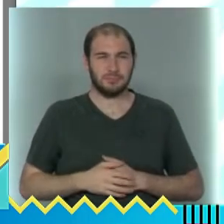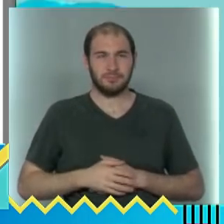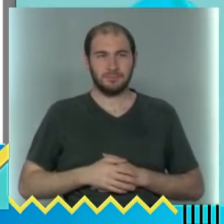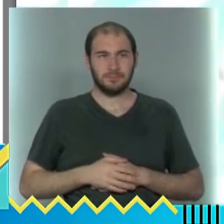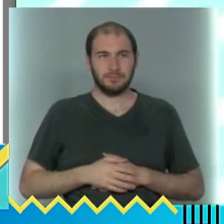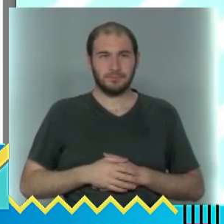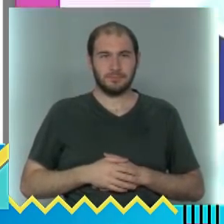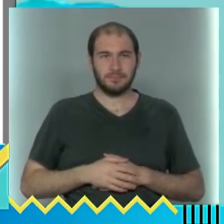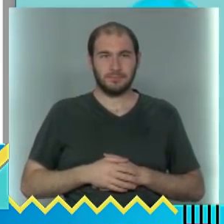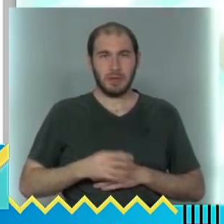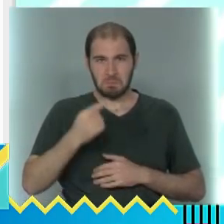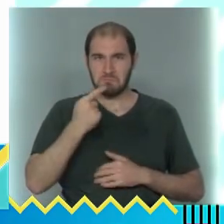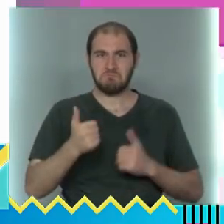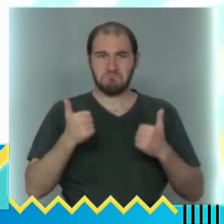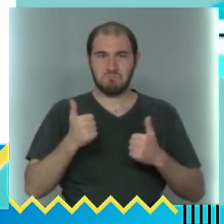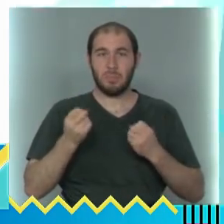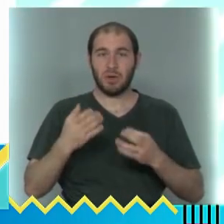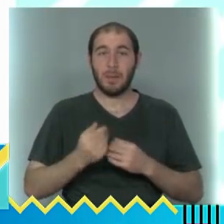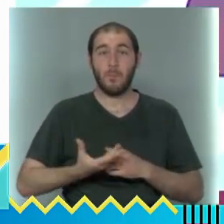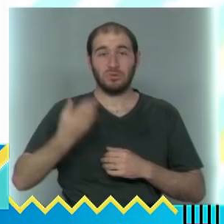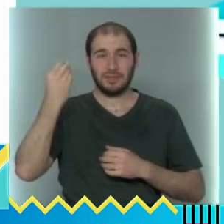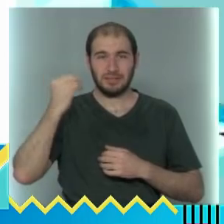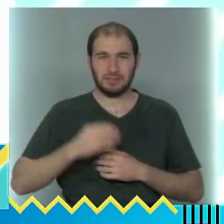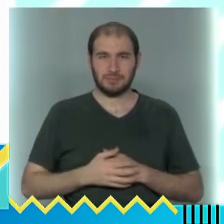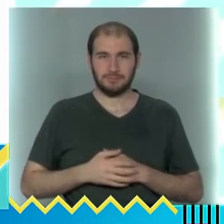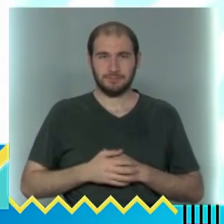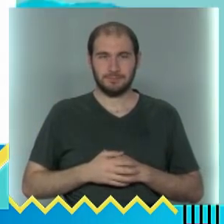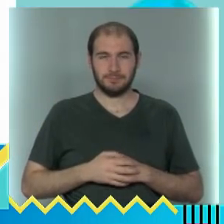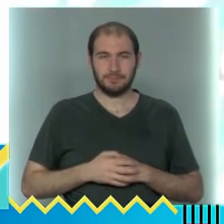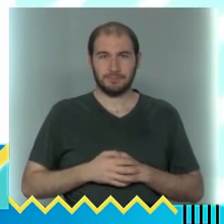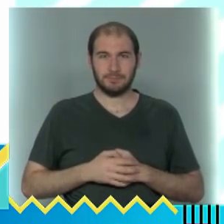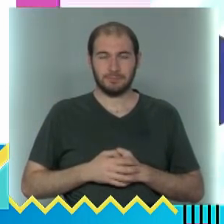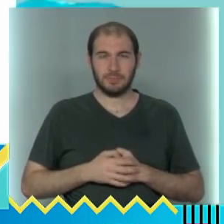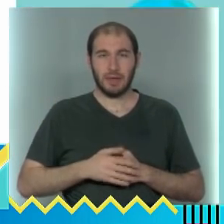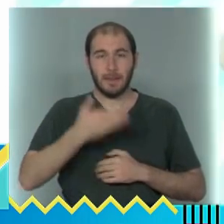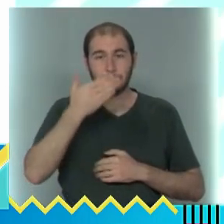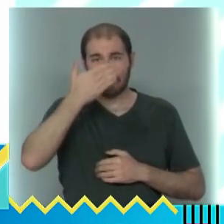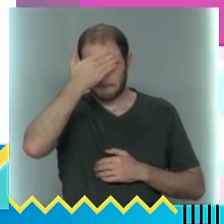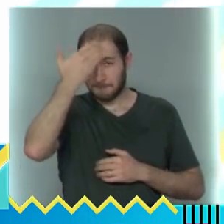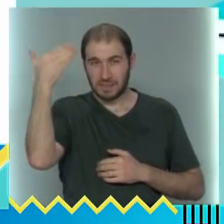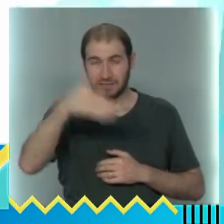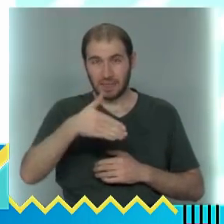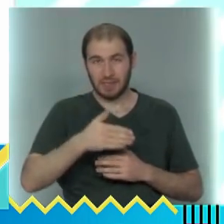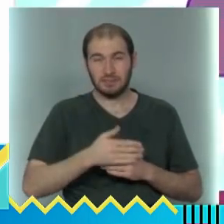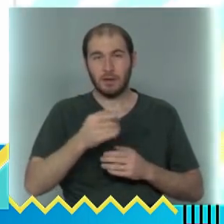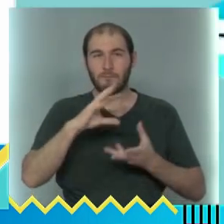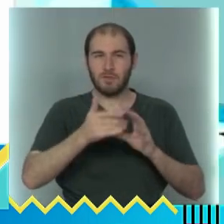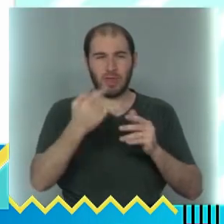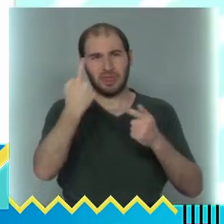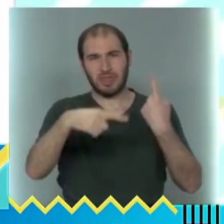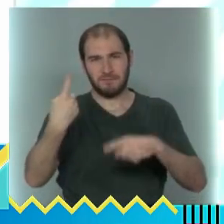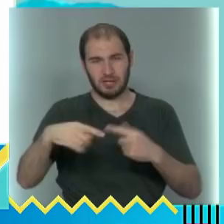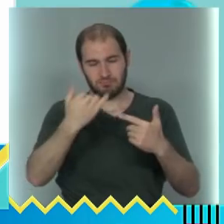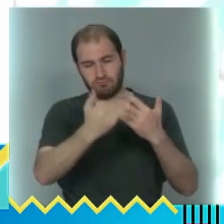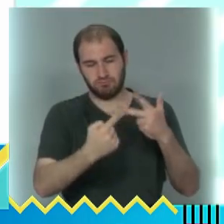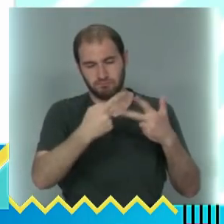Bueno, es una buena pregunta porque muchas veces los pacientes se pueden manifestar de diferentes formas.